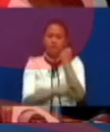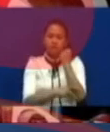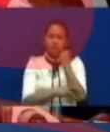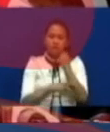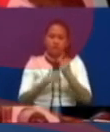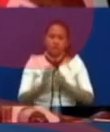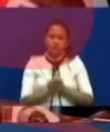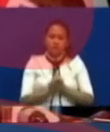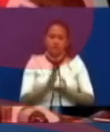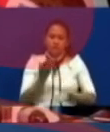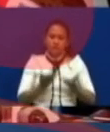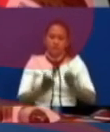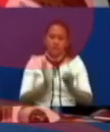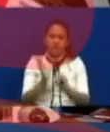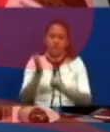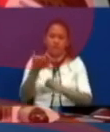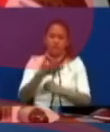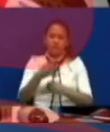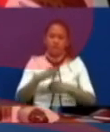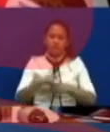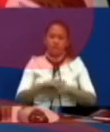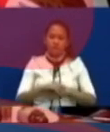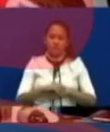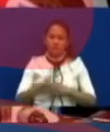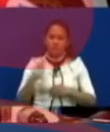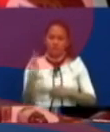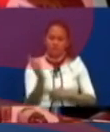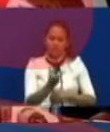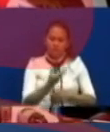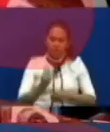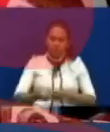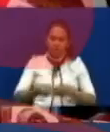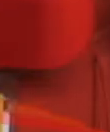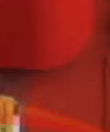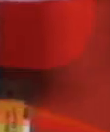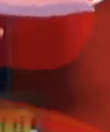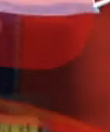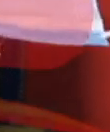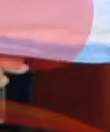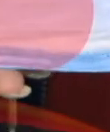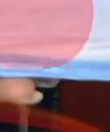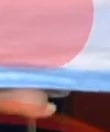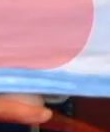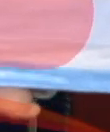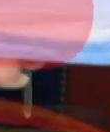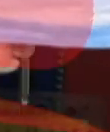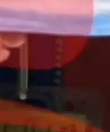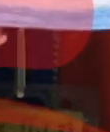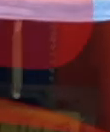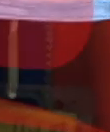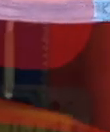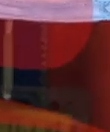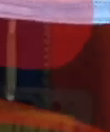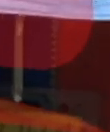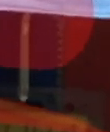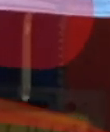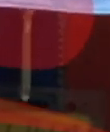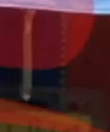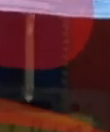brotes fuertes todos en buenas condiciones gracias a dios' marcos medina noticias